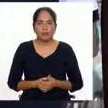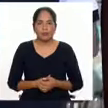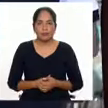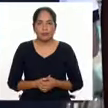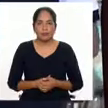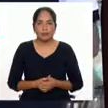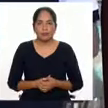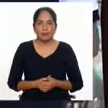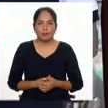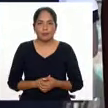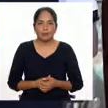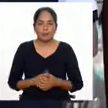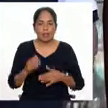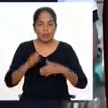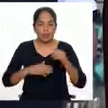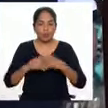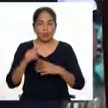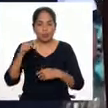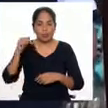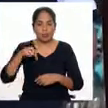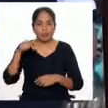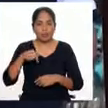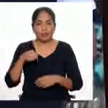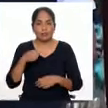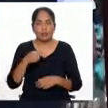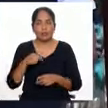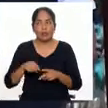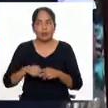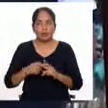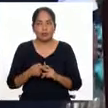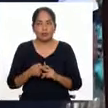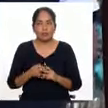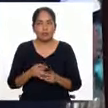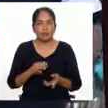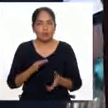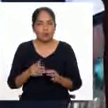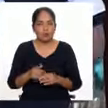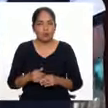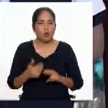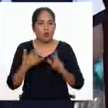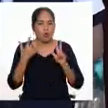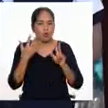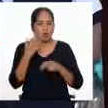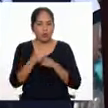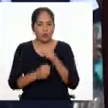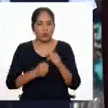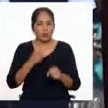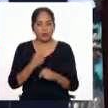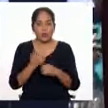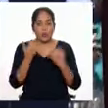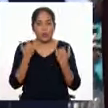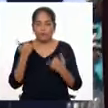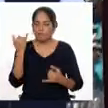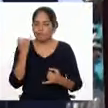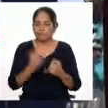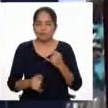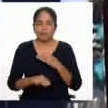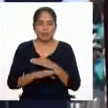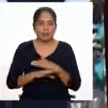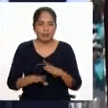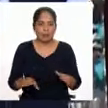La construcción de esta obra se inició, como dije, hace 8 años. Hoy es una realidad. Y